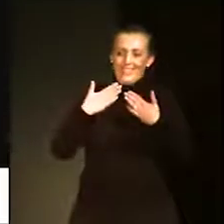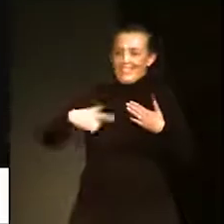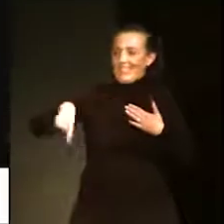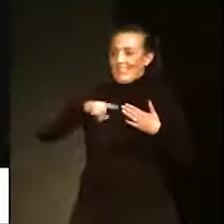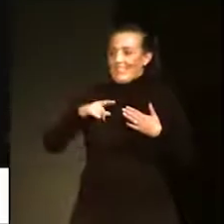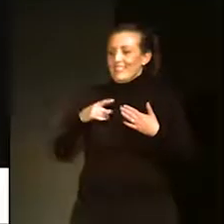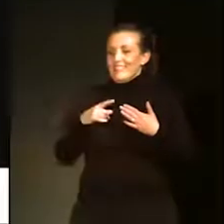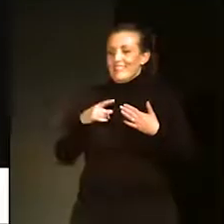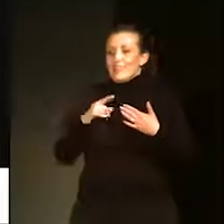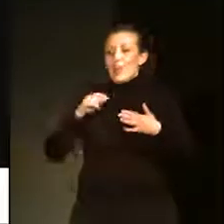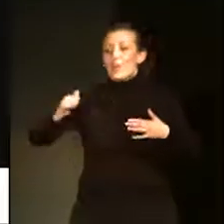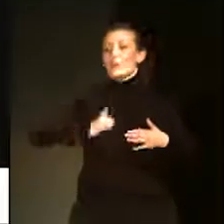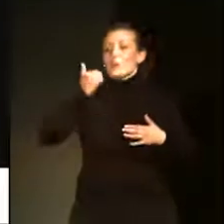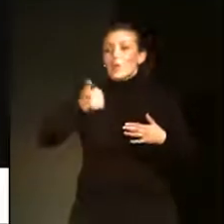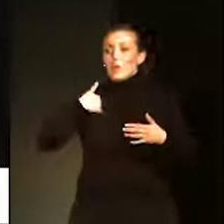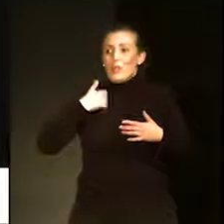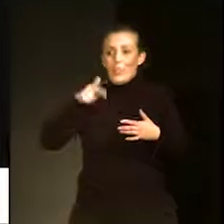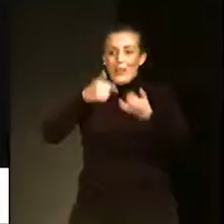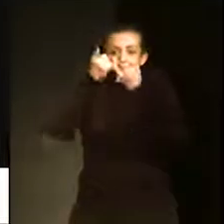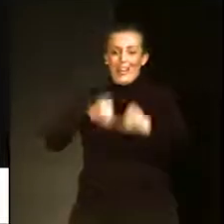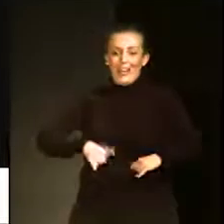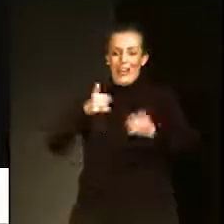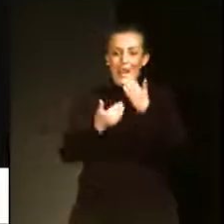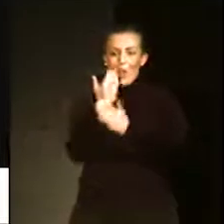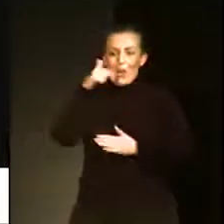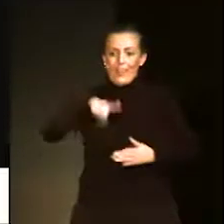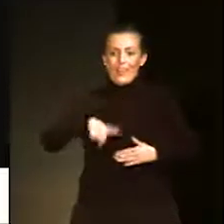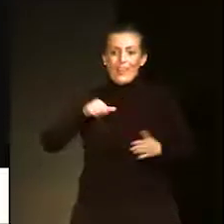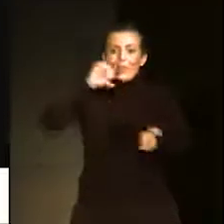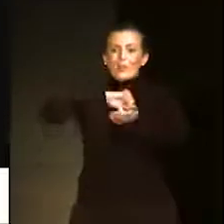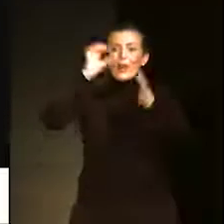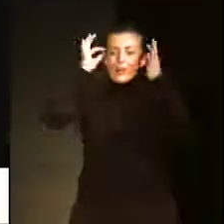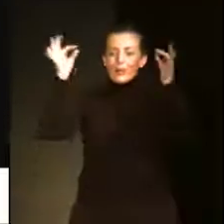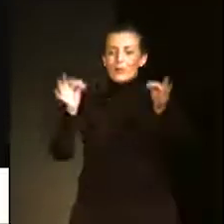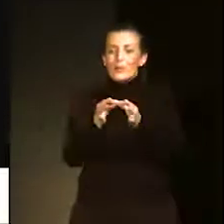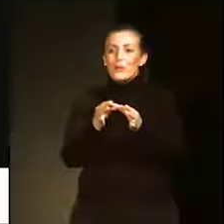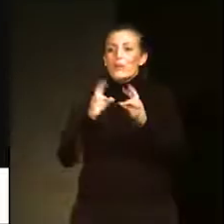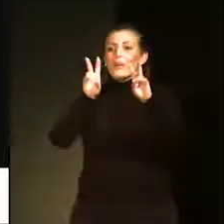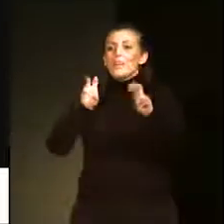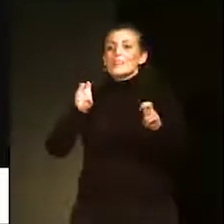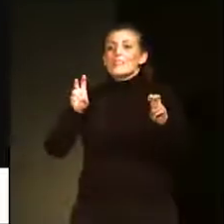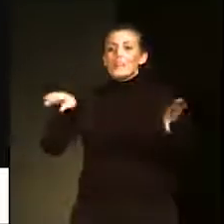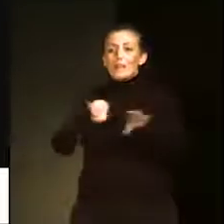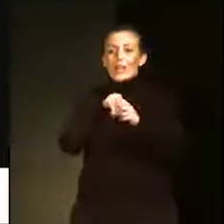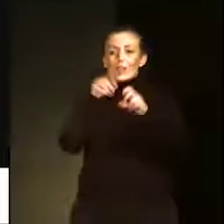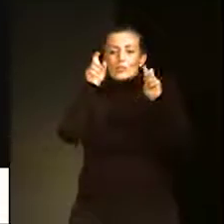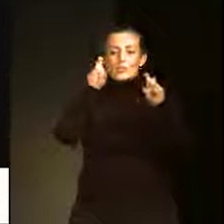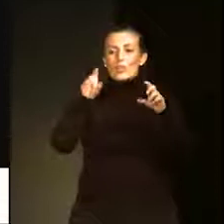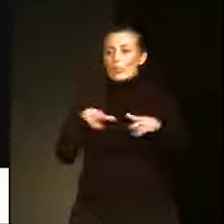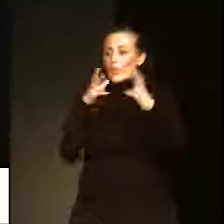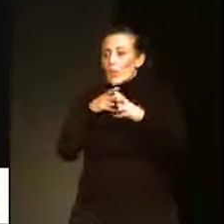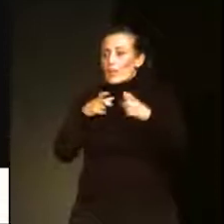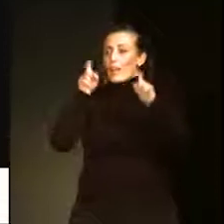y la oportunidad de poder celebrar estas jornadas en la ciudad de Córdoba sobre inclusión social y educación en la